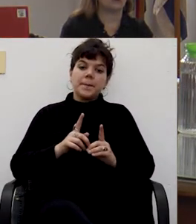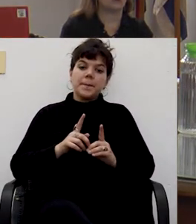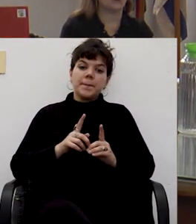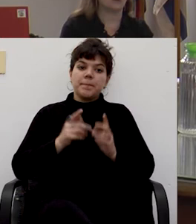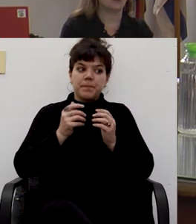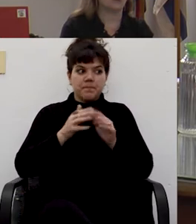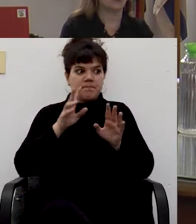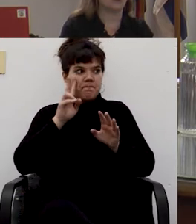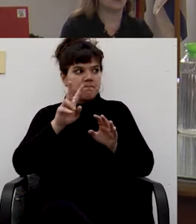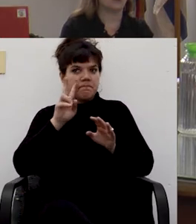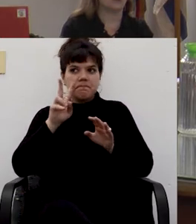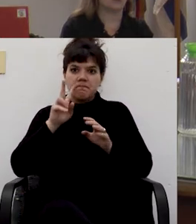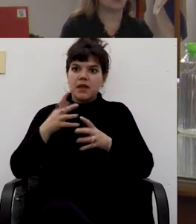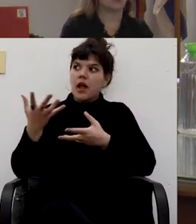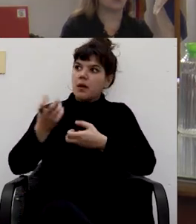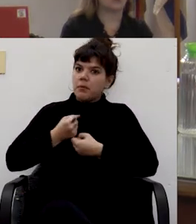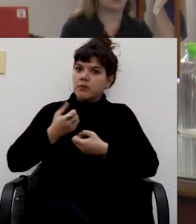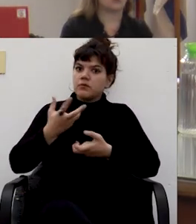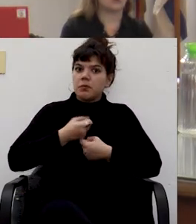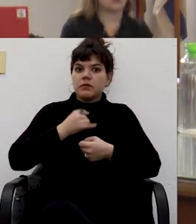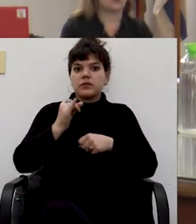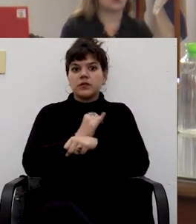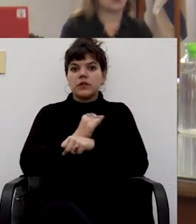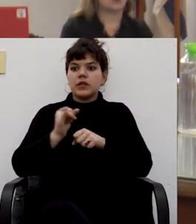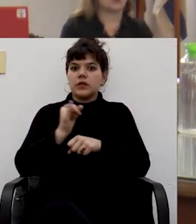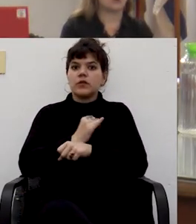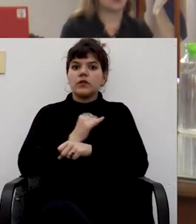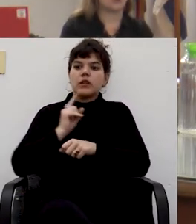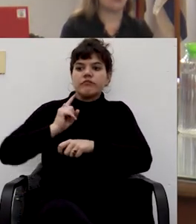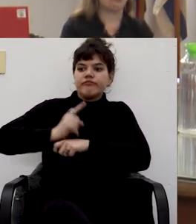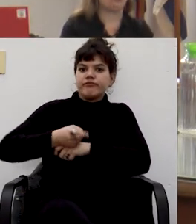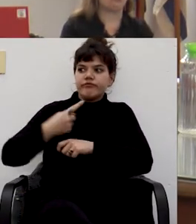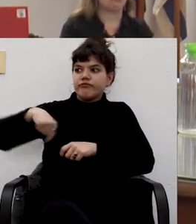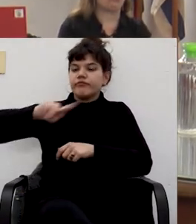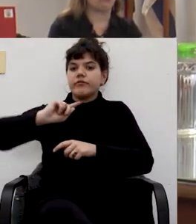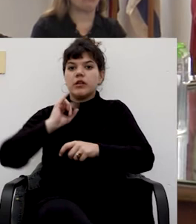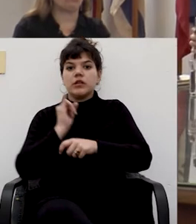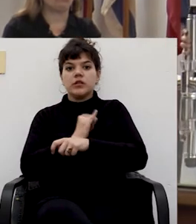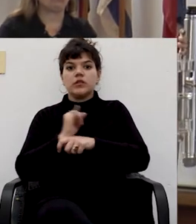empieza a haber un apoyo institucional y una decisión institucional también toma en este momento particularmente.